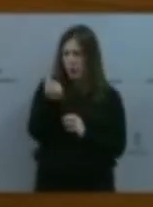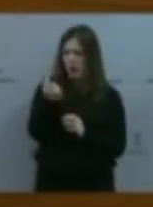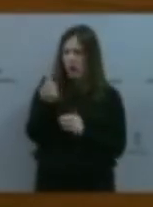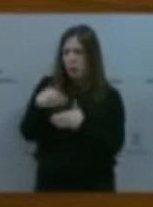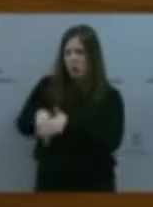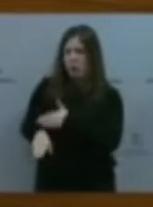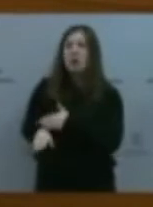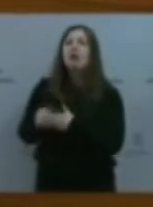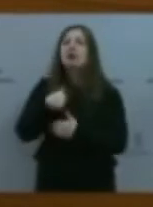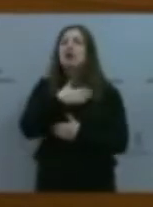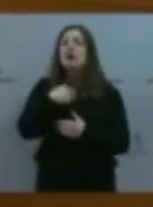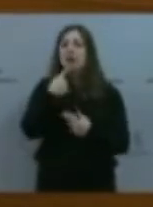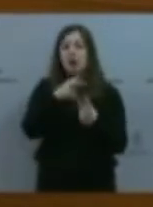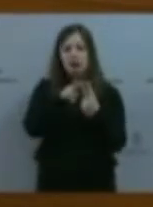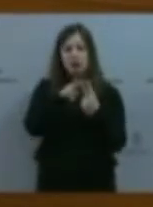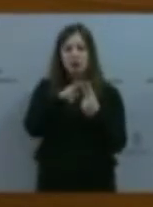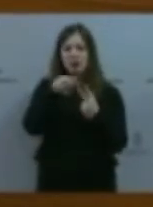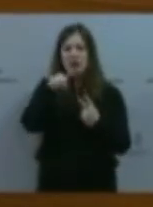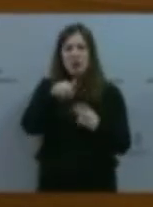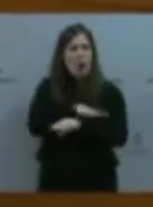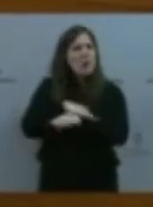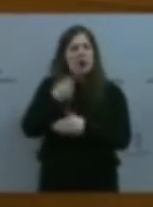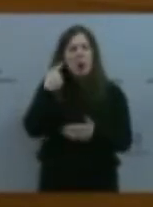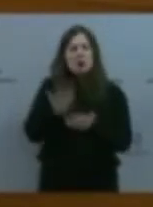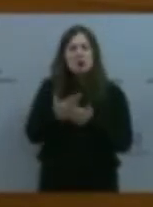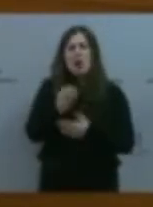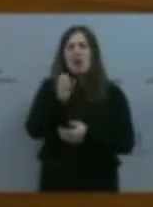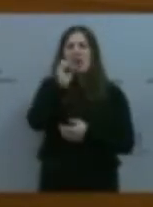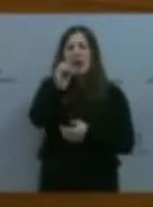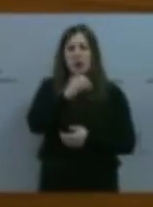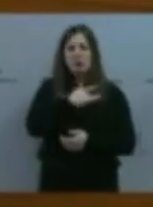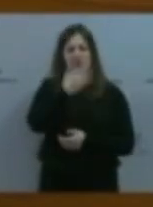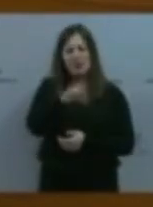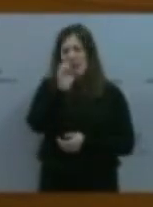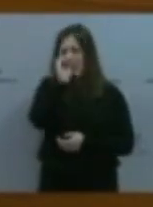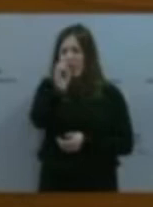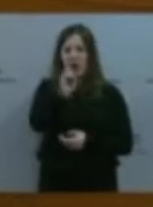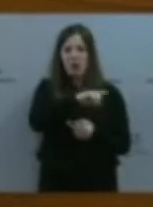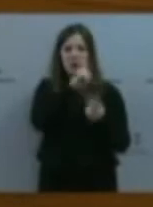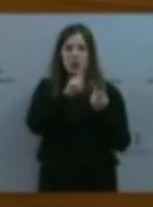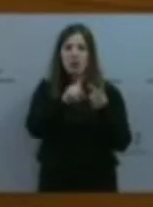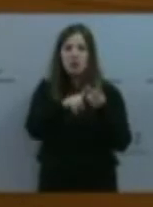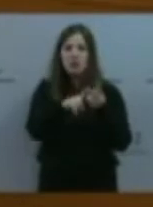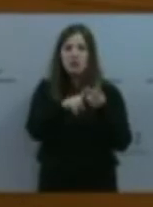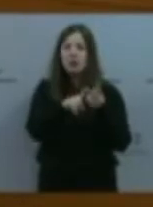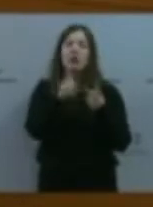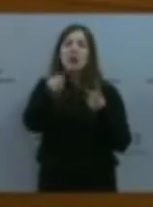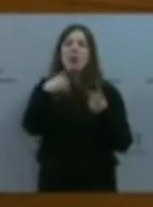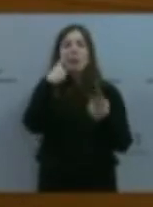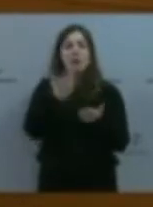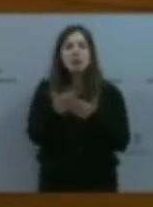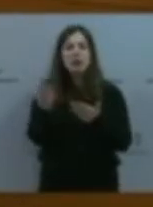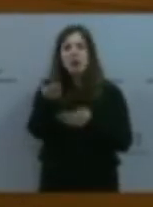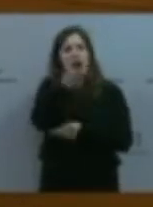cero, siempre, y, en segundo lugar, ha demostrado también que nosotros tenemos una colaboración plena con la justicia, no cuando nos